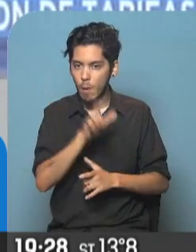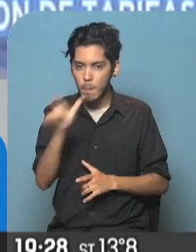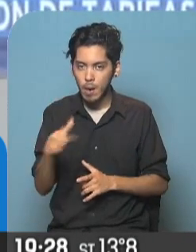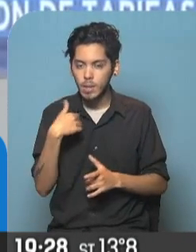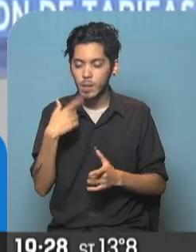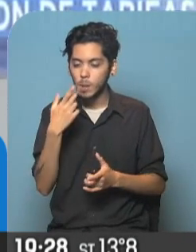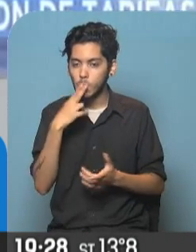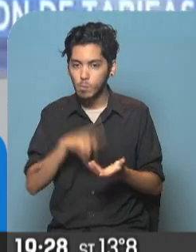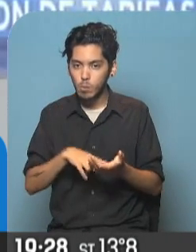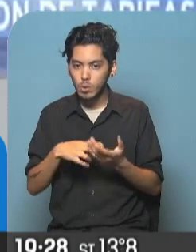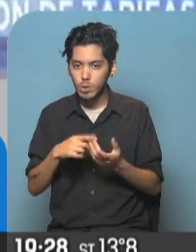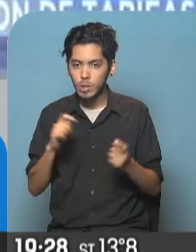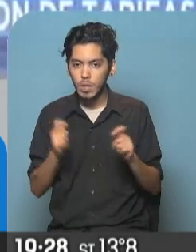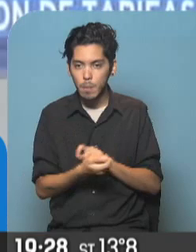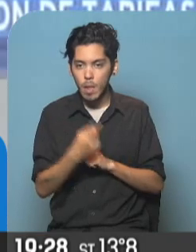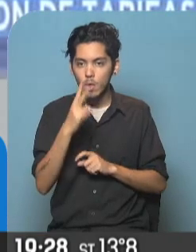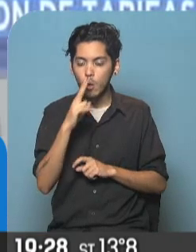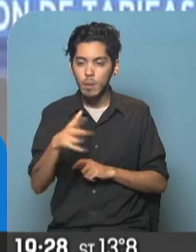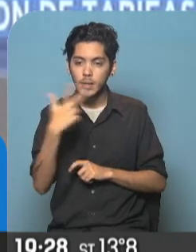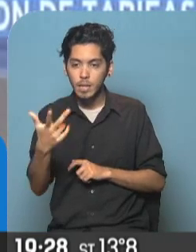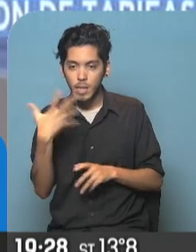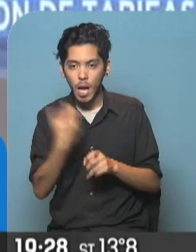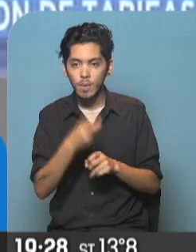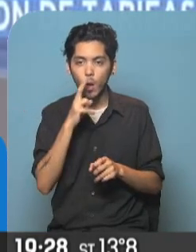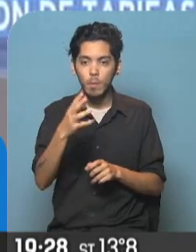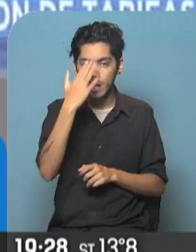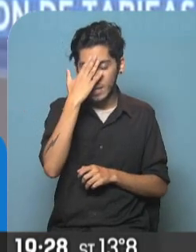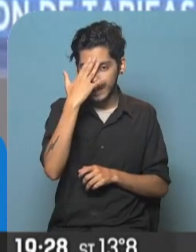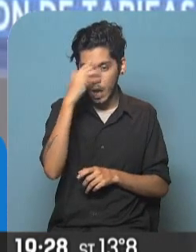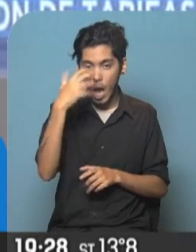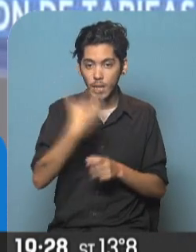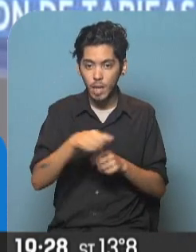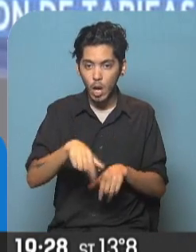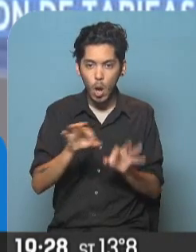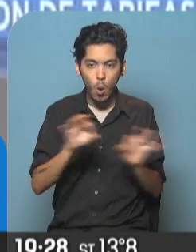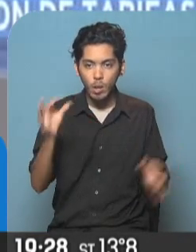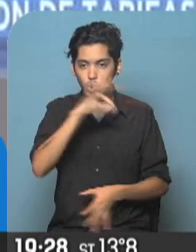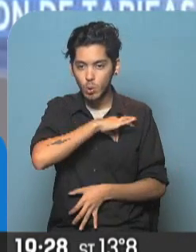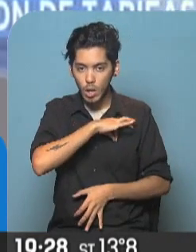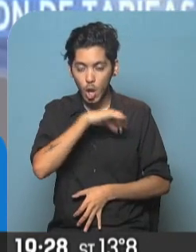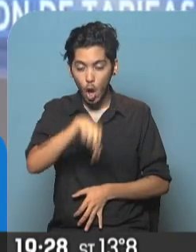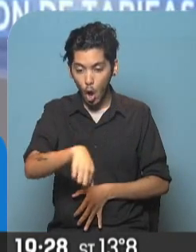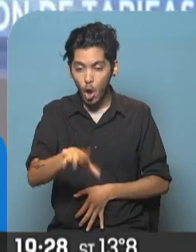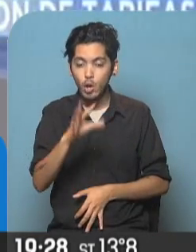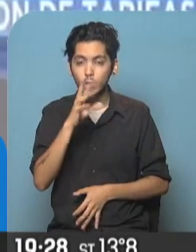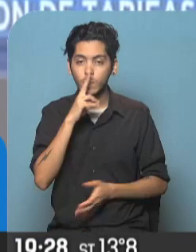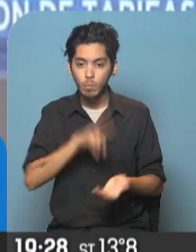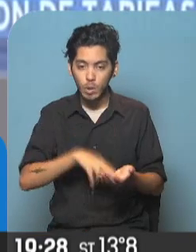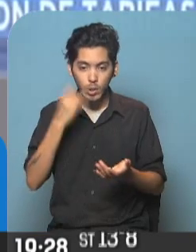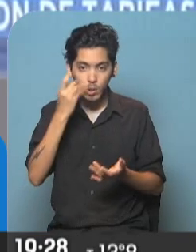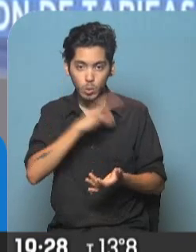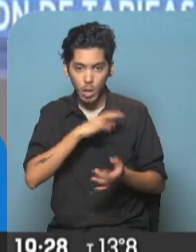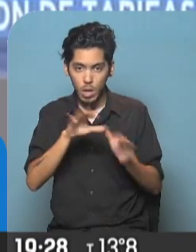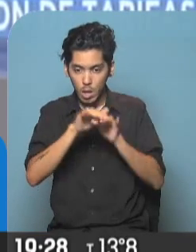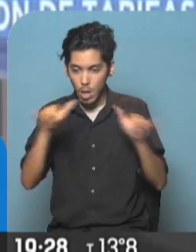movido desde el 2003 al 2015 oa la actualidad igual que los salarios y tarifas y salarios estarían en el nivel